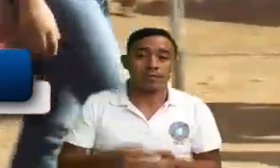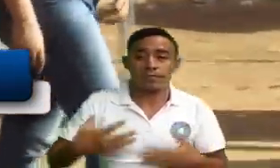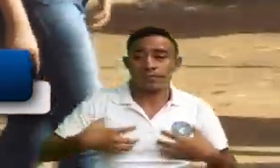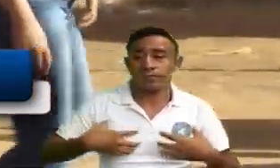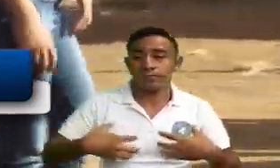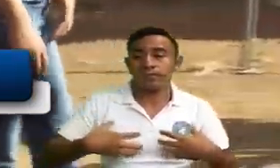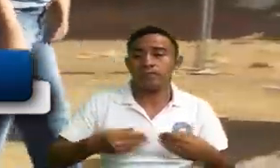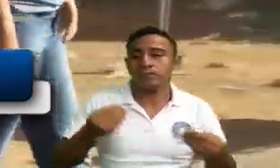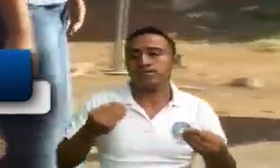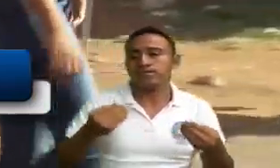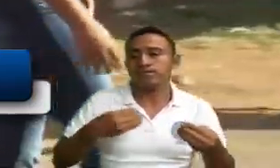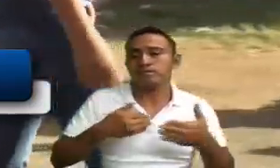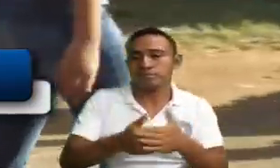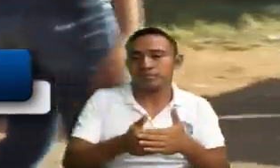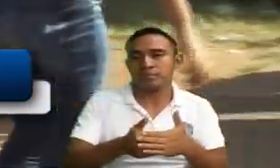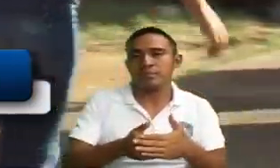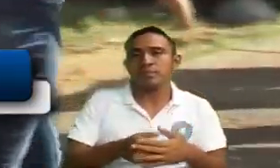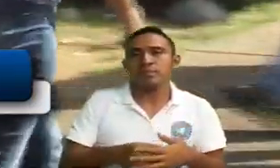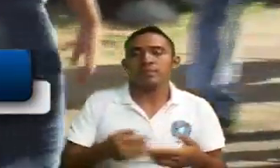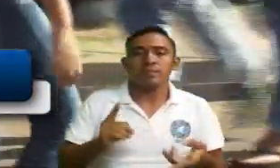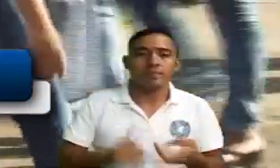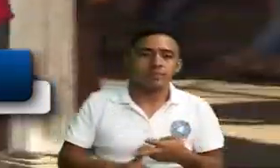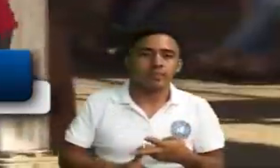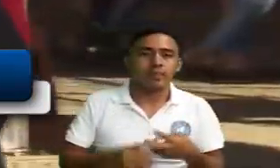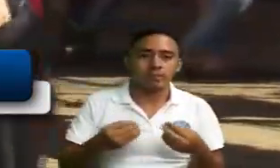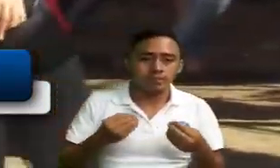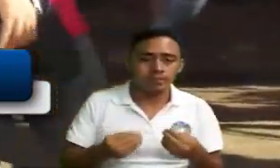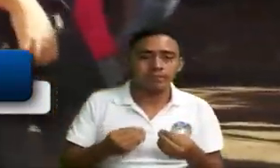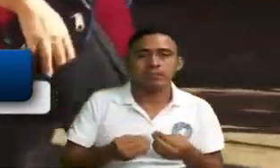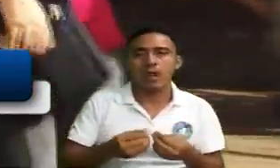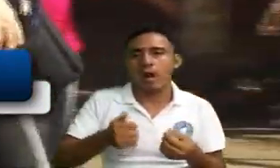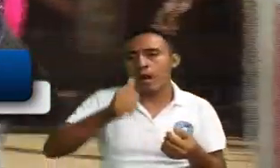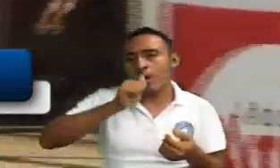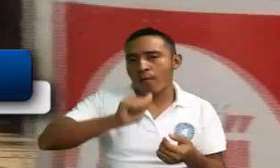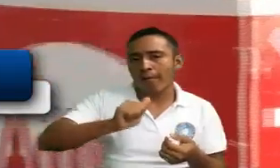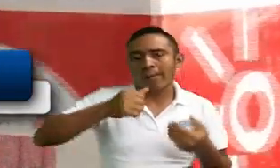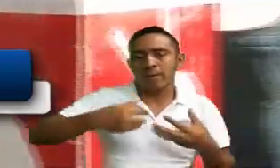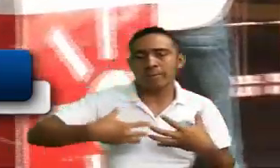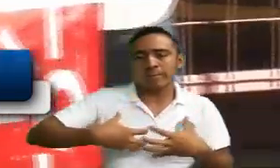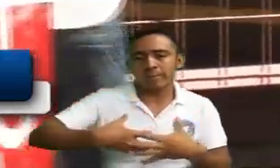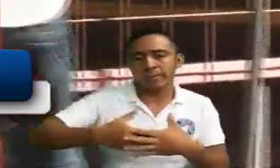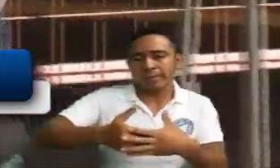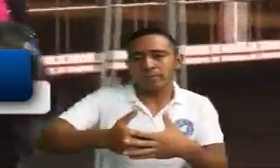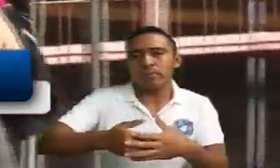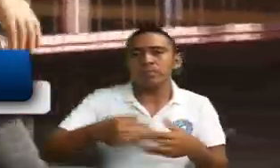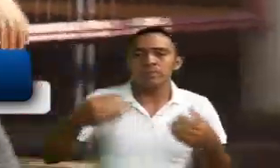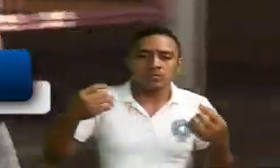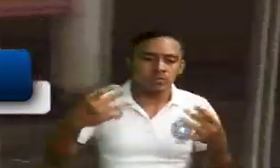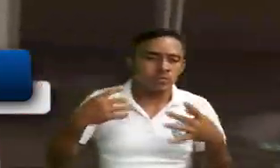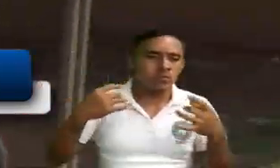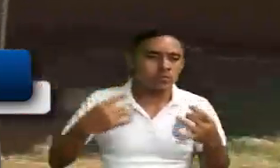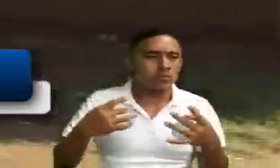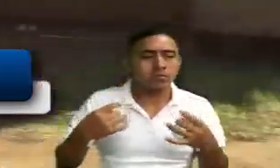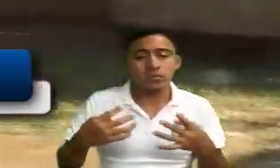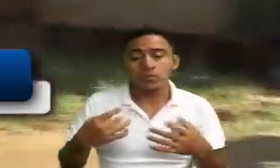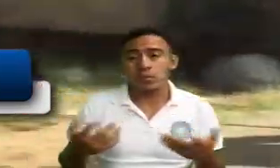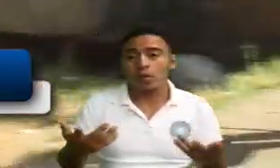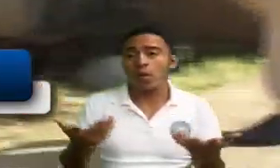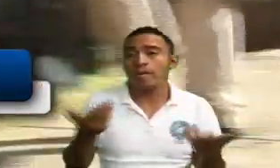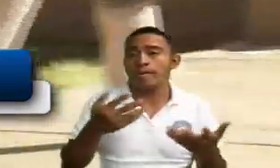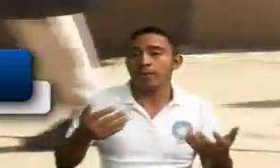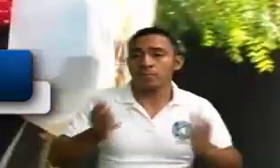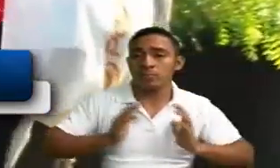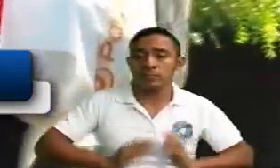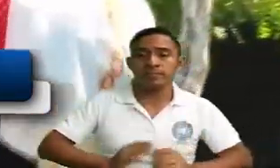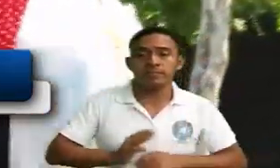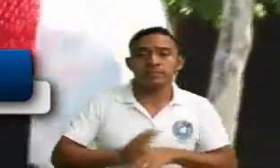se congestiona, hay retención de líquido y la paciente inclusive pues siente el dolor desde el punto de vista físico. Hay